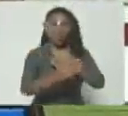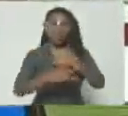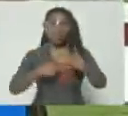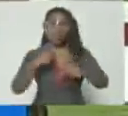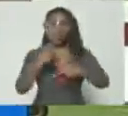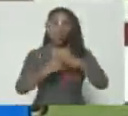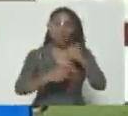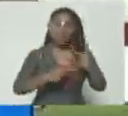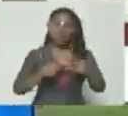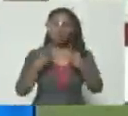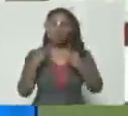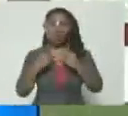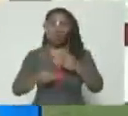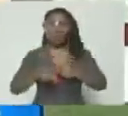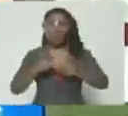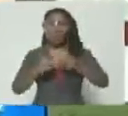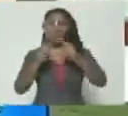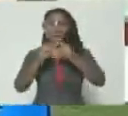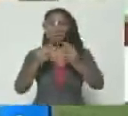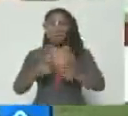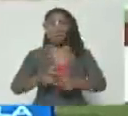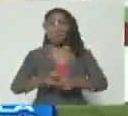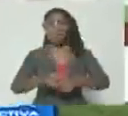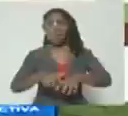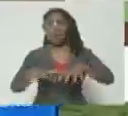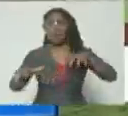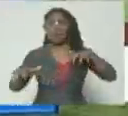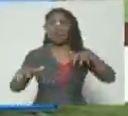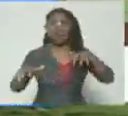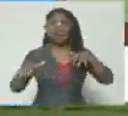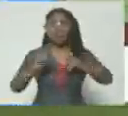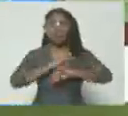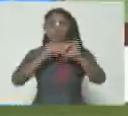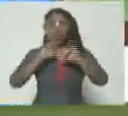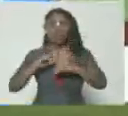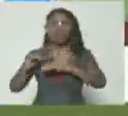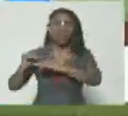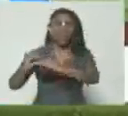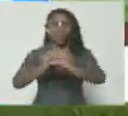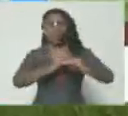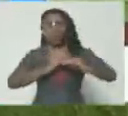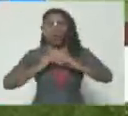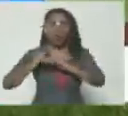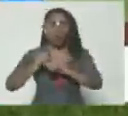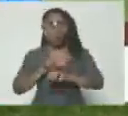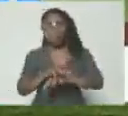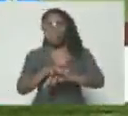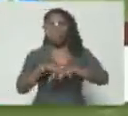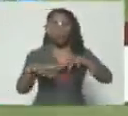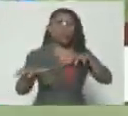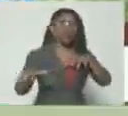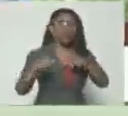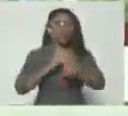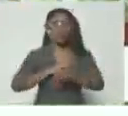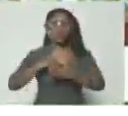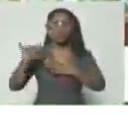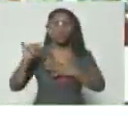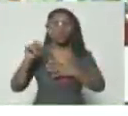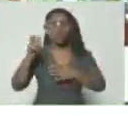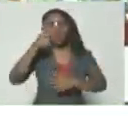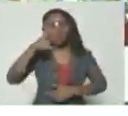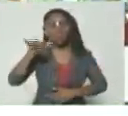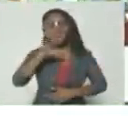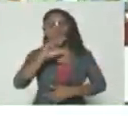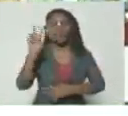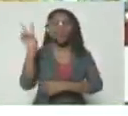producir, para construir la máxima felicidad colectiva, la máxima felicidad del pueblo